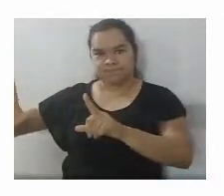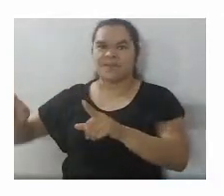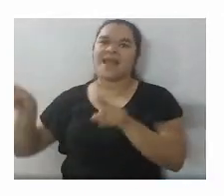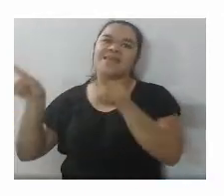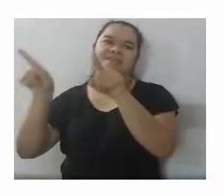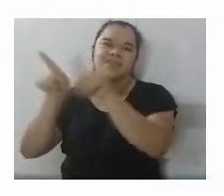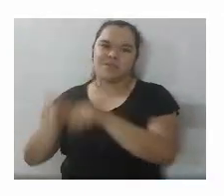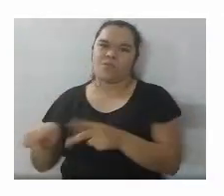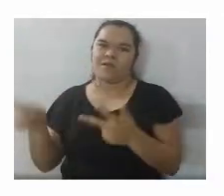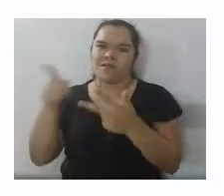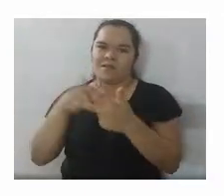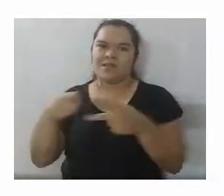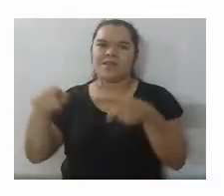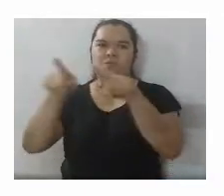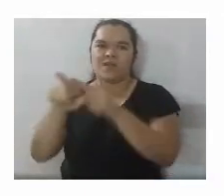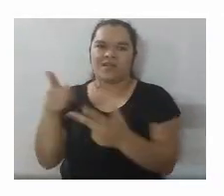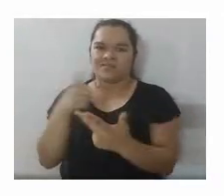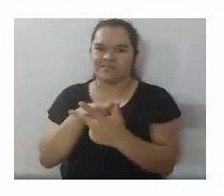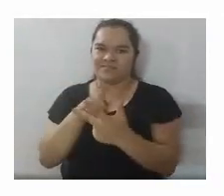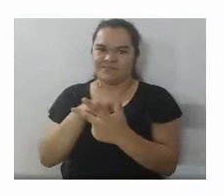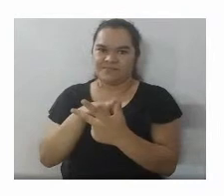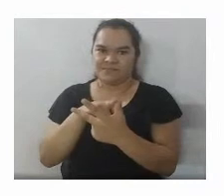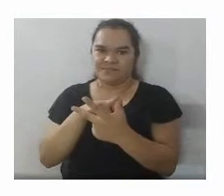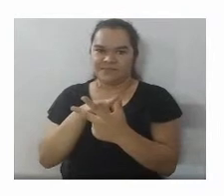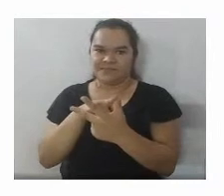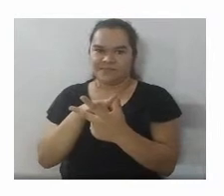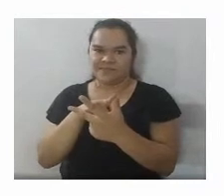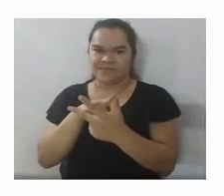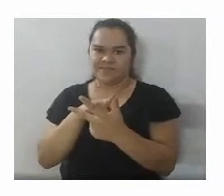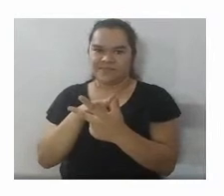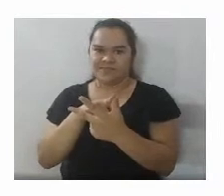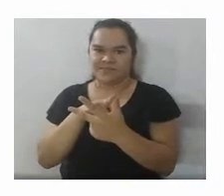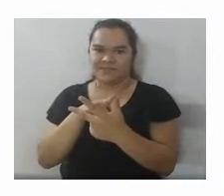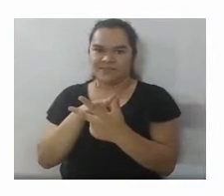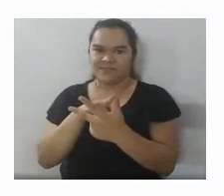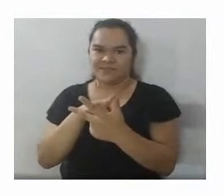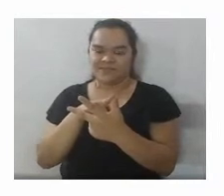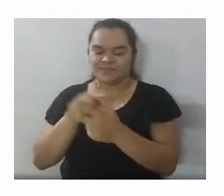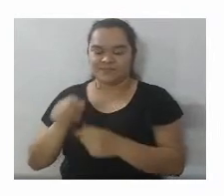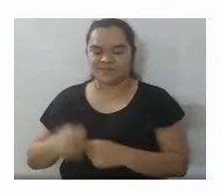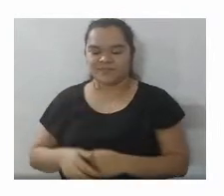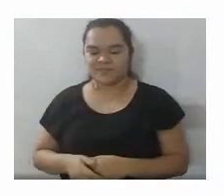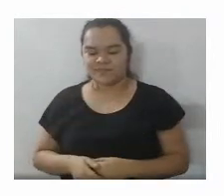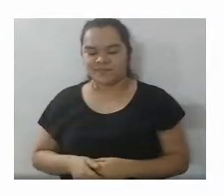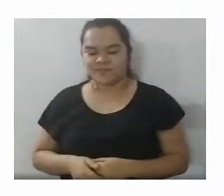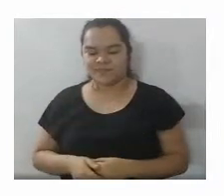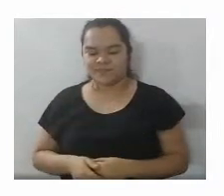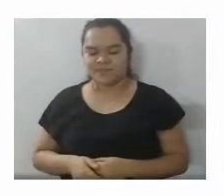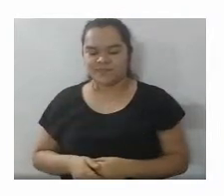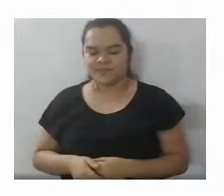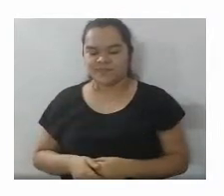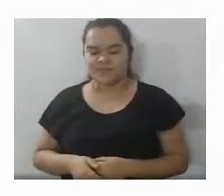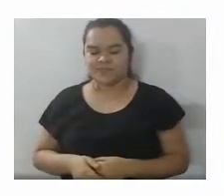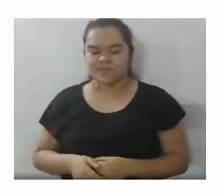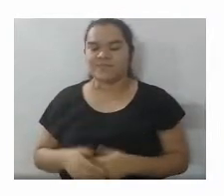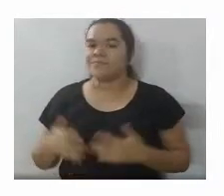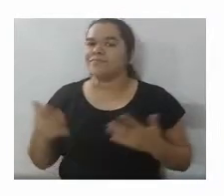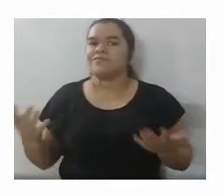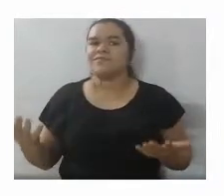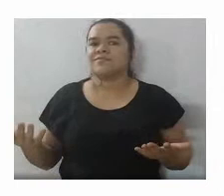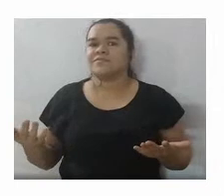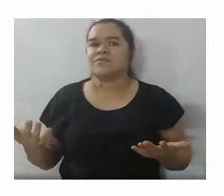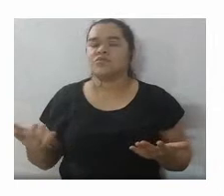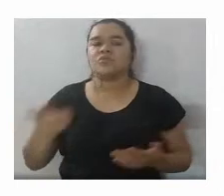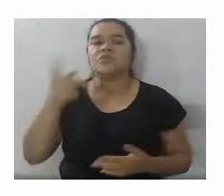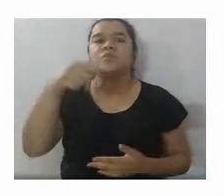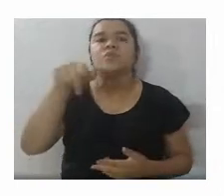al mismo sitio del SIU que teníamos, al cual nos llevó yendo directamente a través de la página, ¿sí? O sea que es muy complicado no